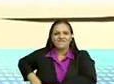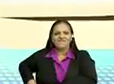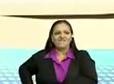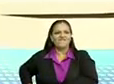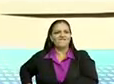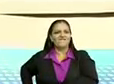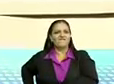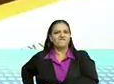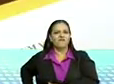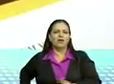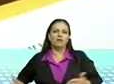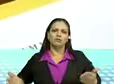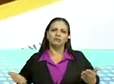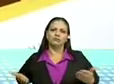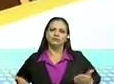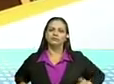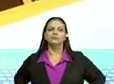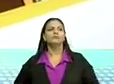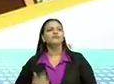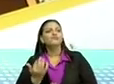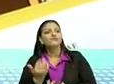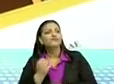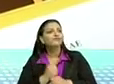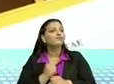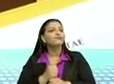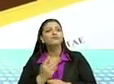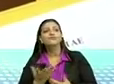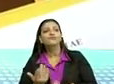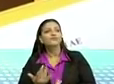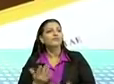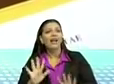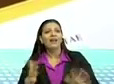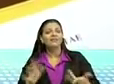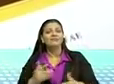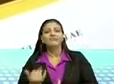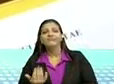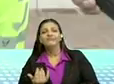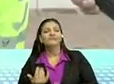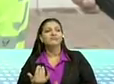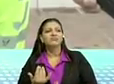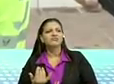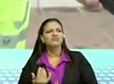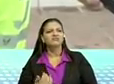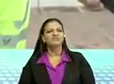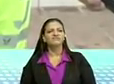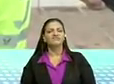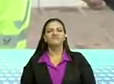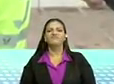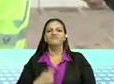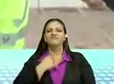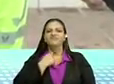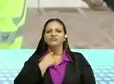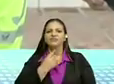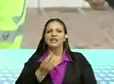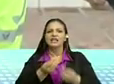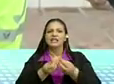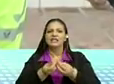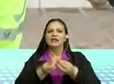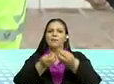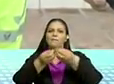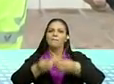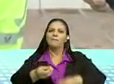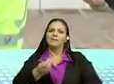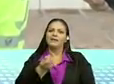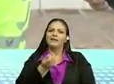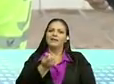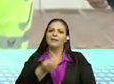esperando el sueño eterno y resulta que el trabajo no llega nunca y pierden sus pocos recursos. Y se ponen hasta la vacuna. Imagínate.